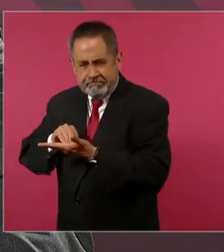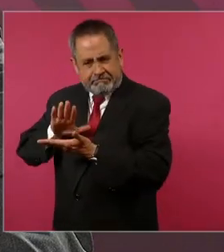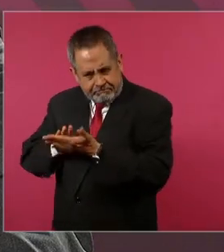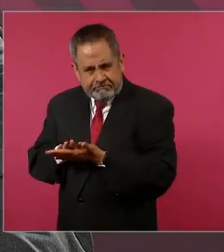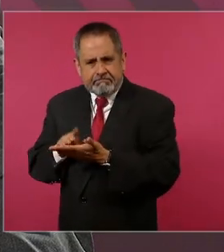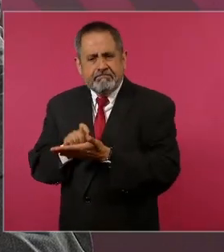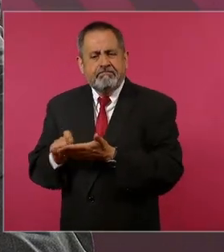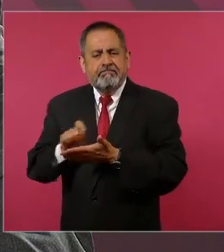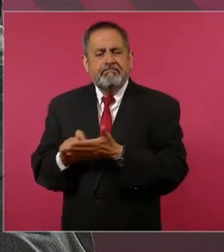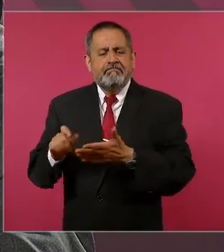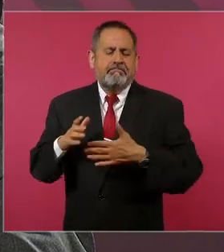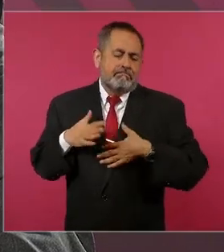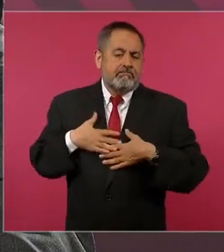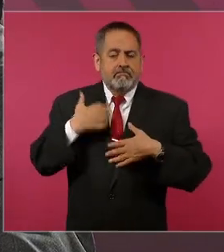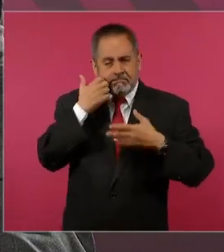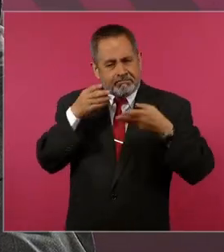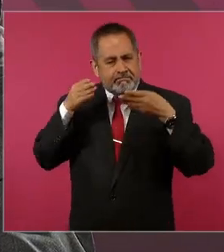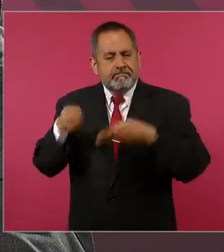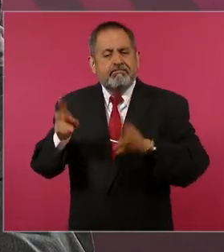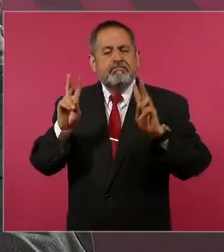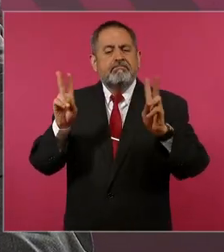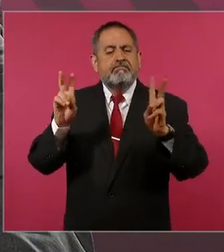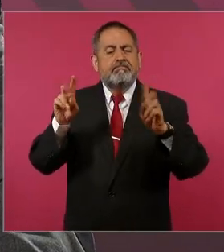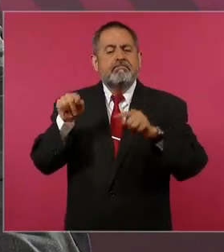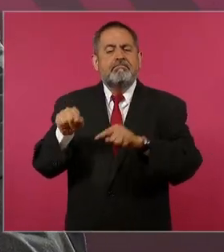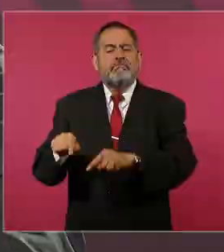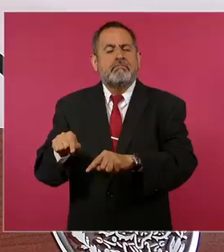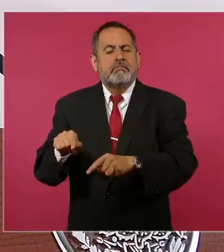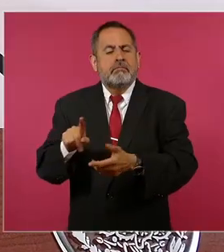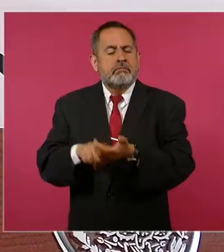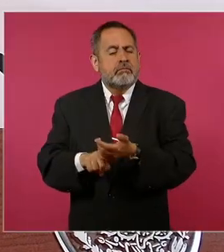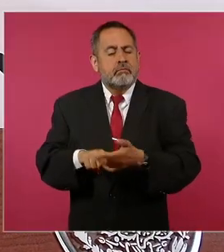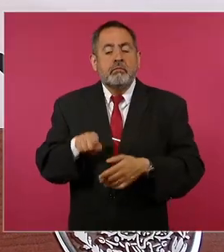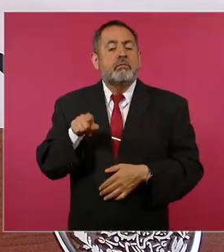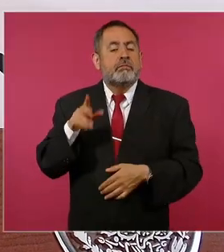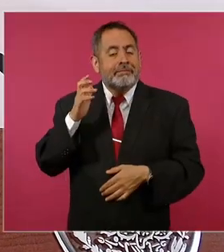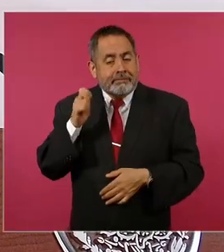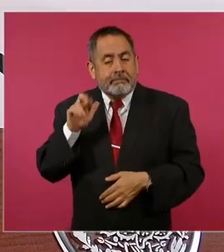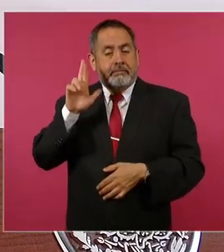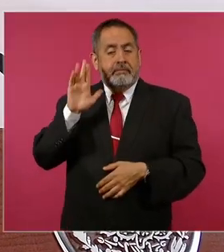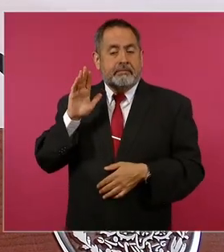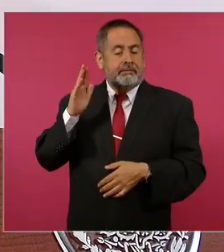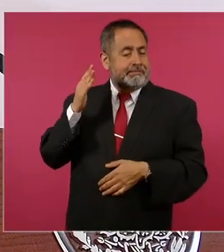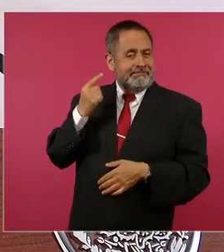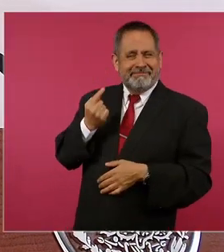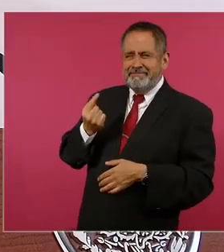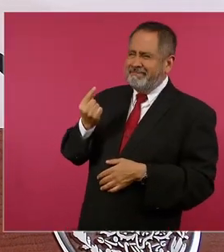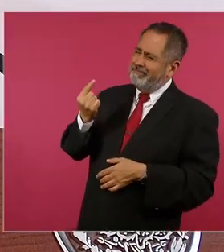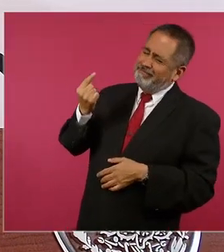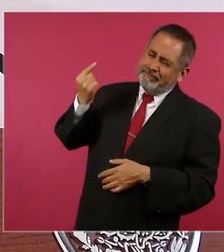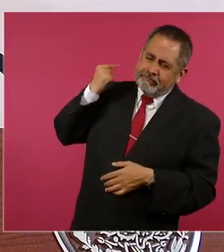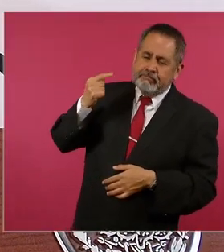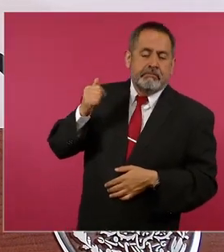Quiero escribir sobre los valores que